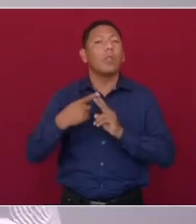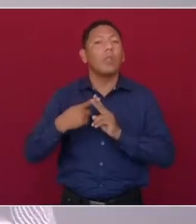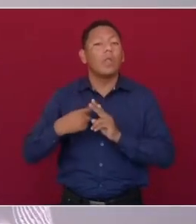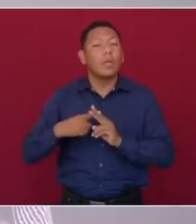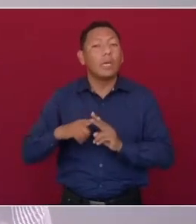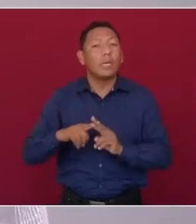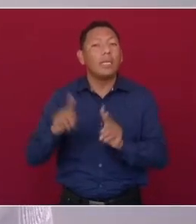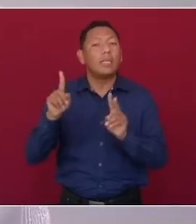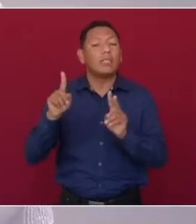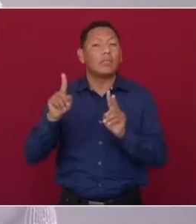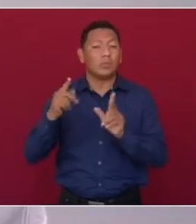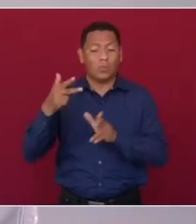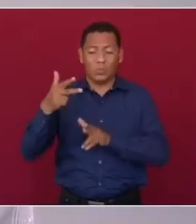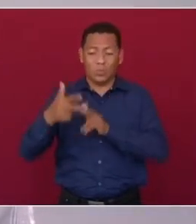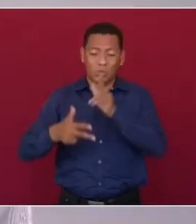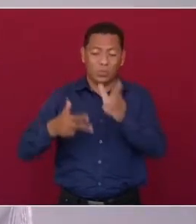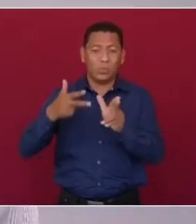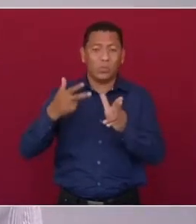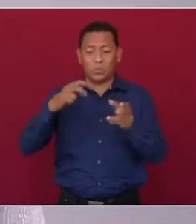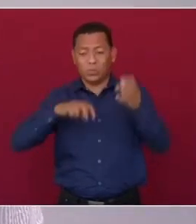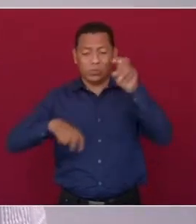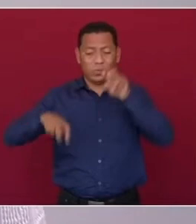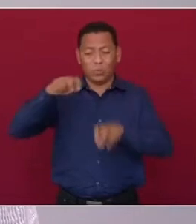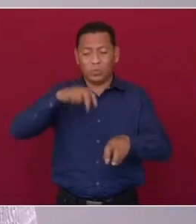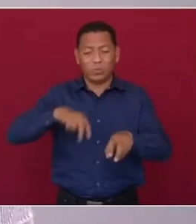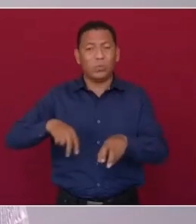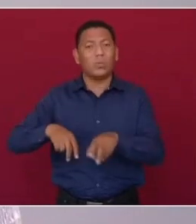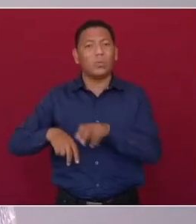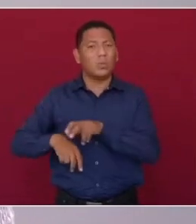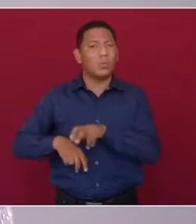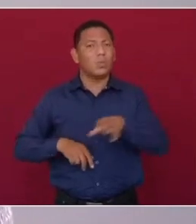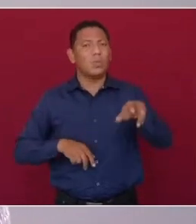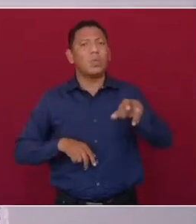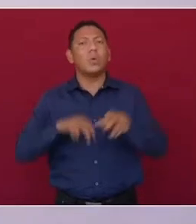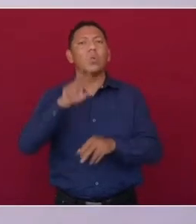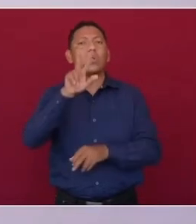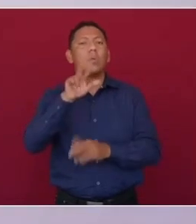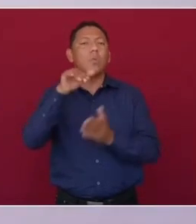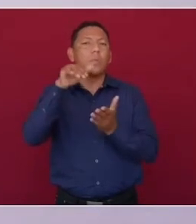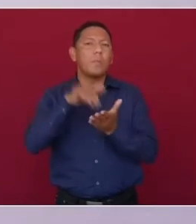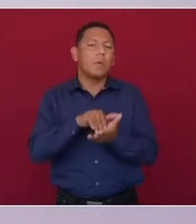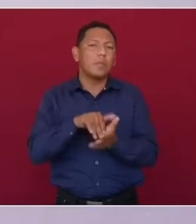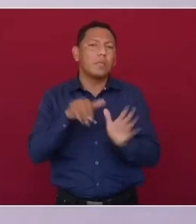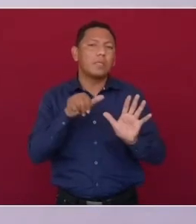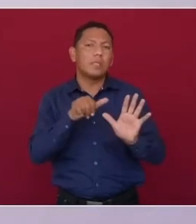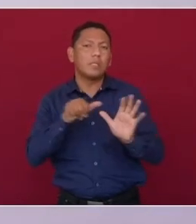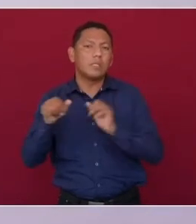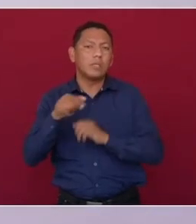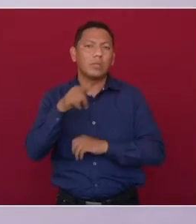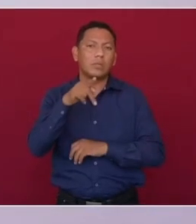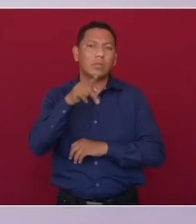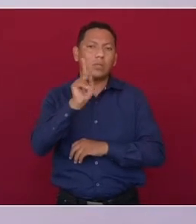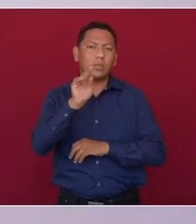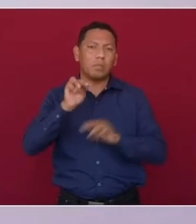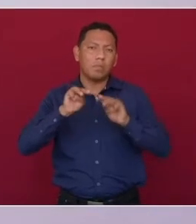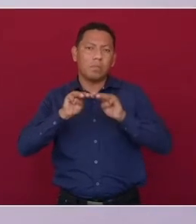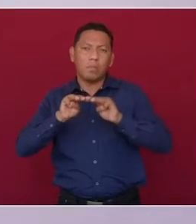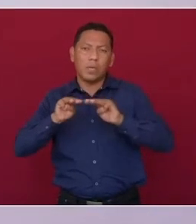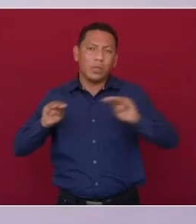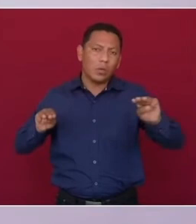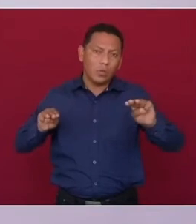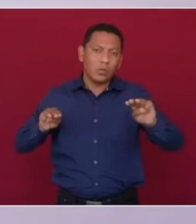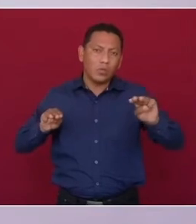los ferrocarriles de pasajeros con una red de 2,600 kilómetros en todo el